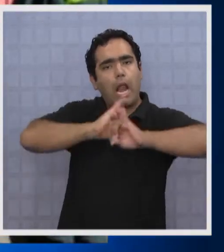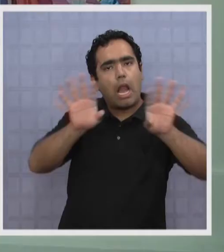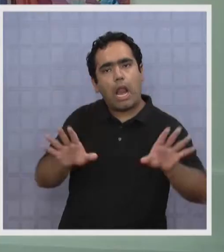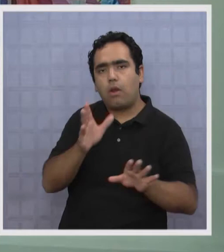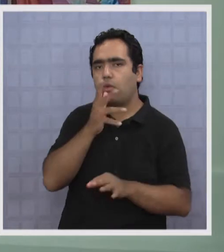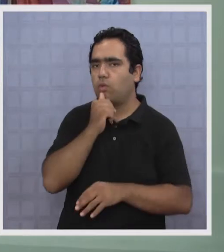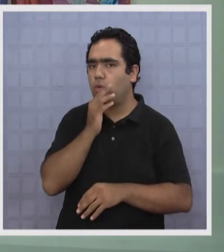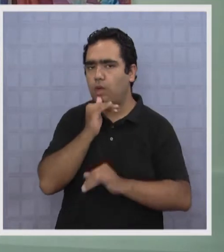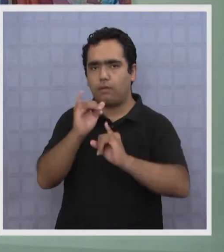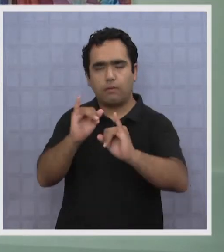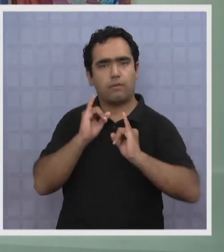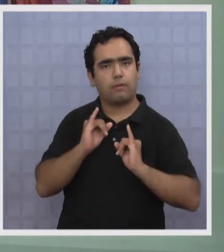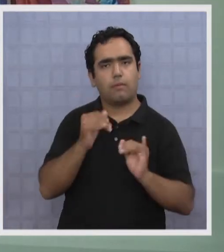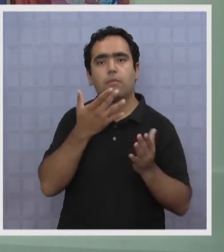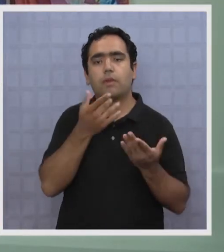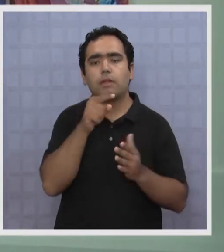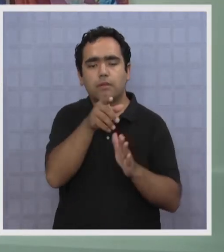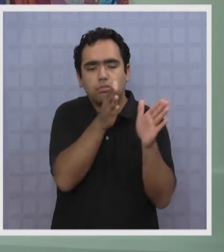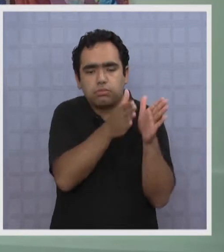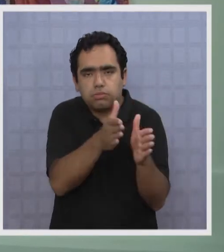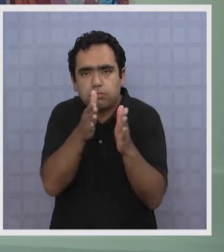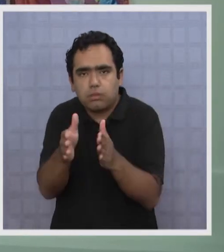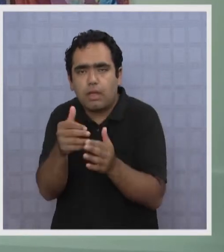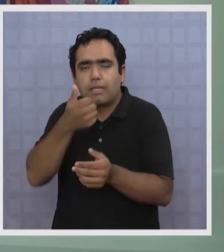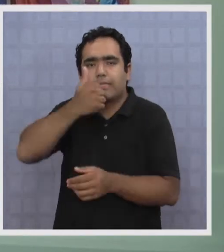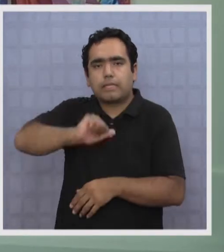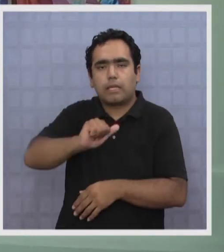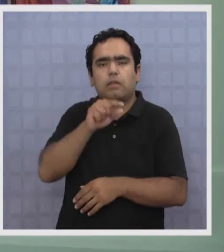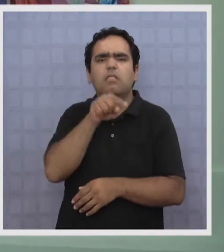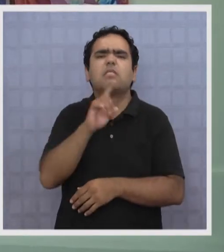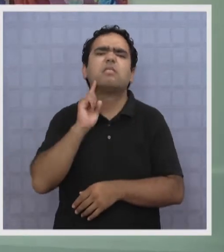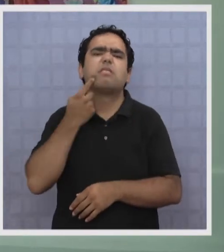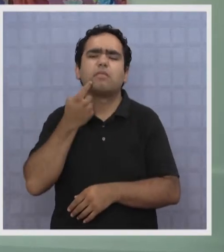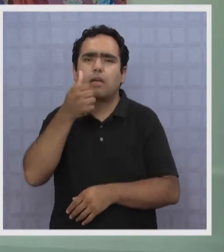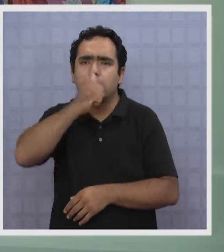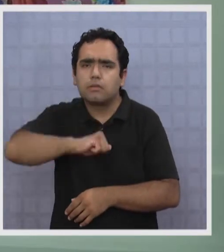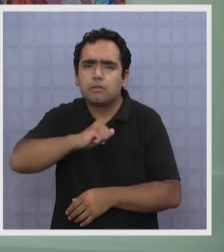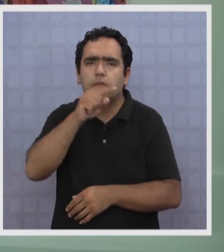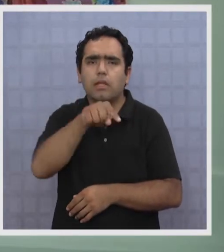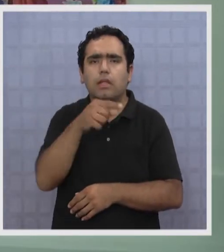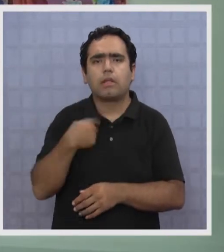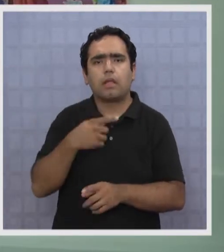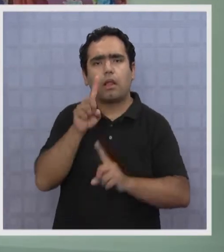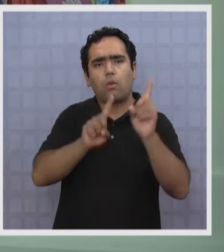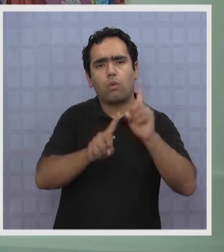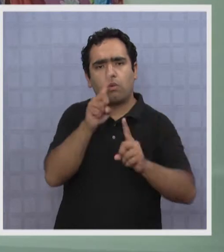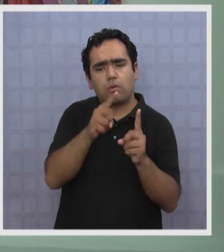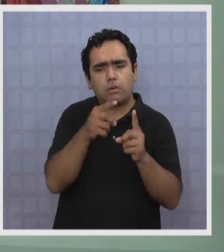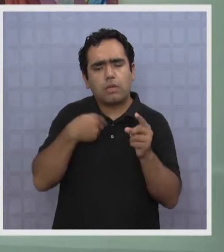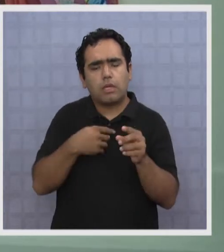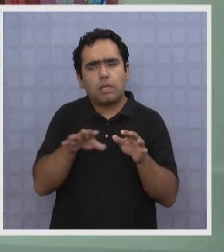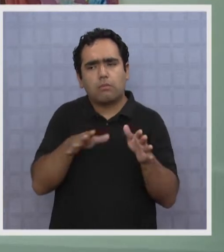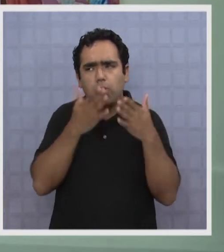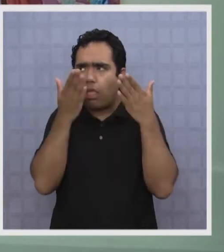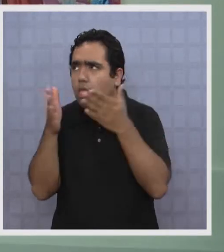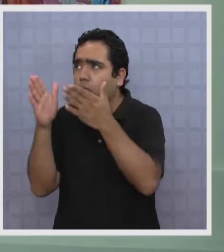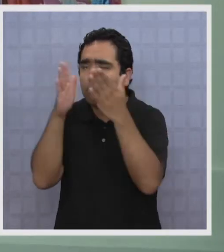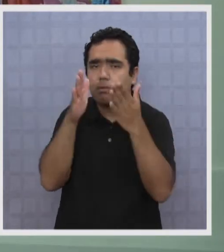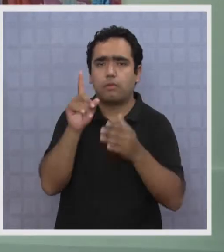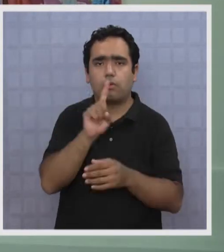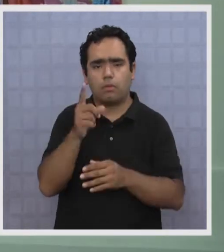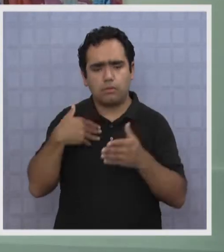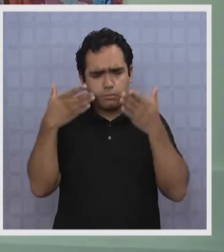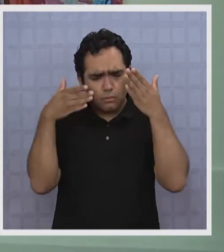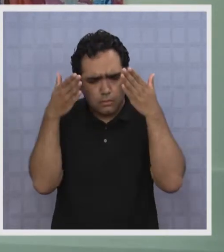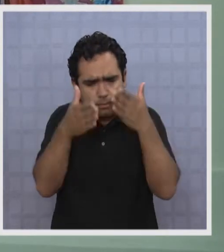no tenemos la información clara porque está un procedimiento reservado y reservado cuál es la gracia la gracia es que no exista ningún elemento que